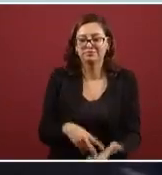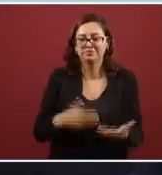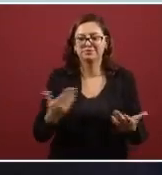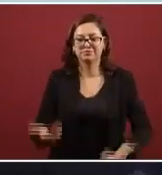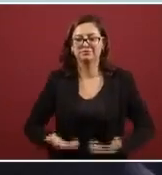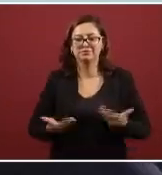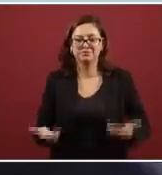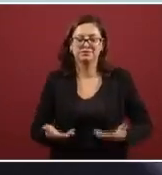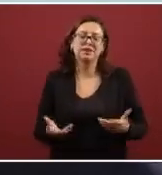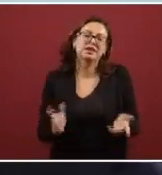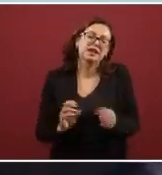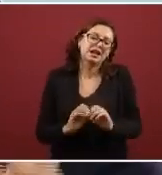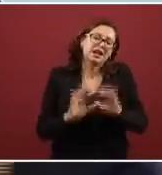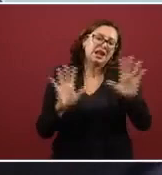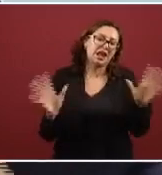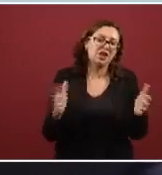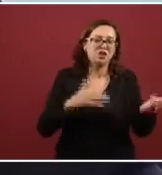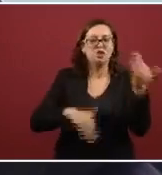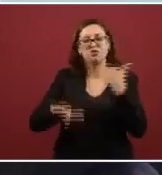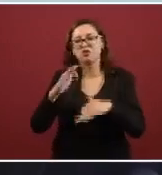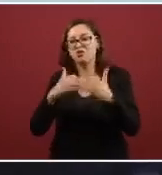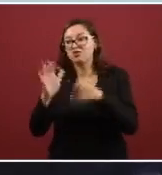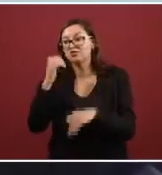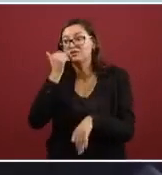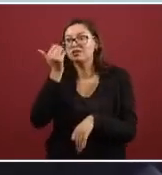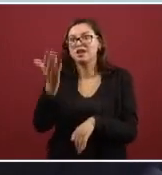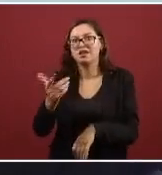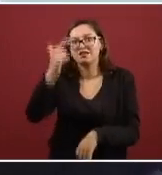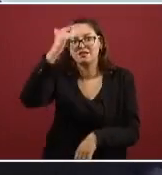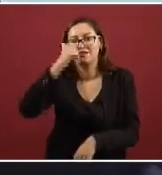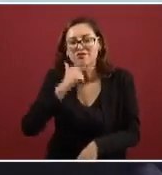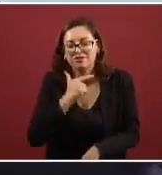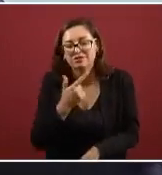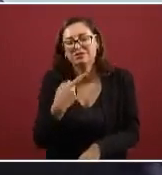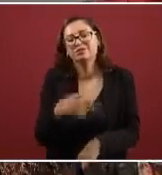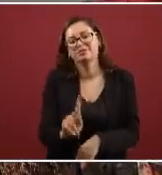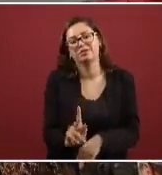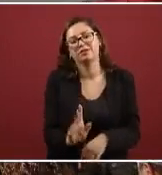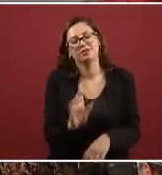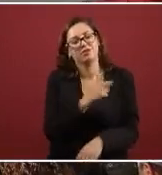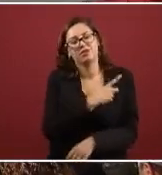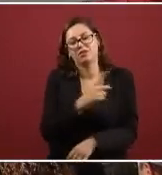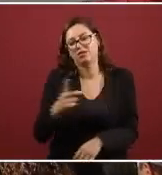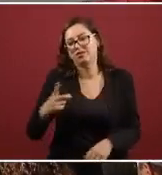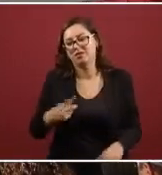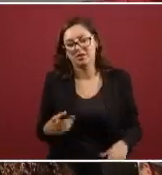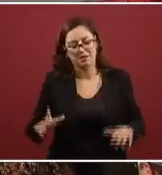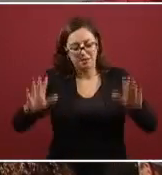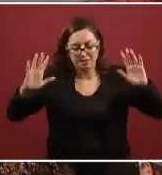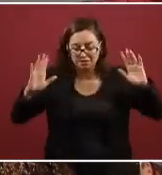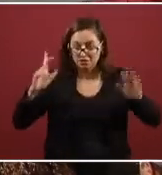de la hora del grito, y para no privilegiar a nadie, pues que sea la pues la diosa Fortuna